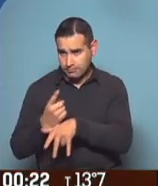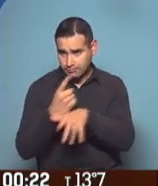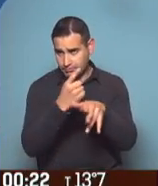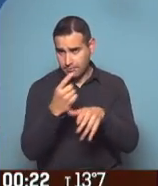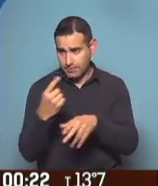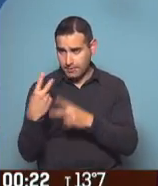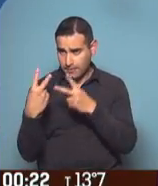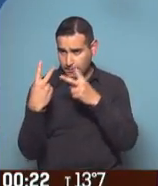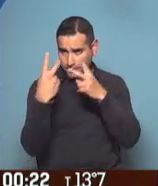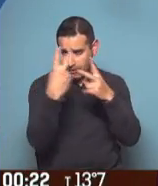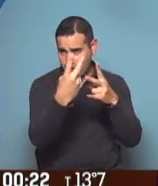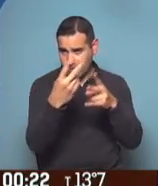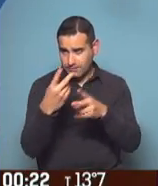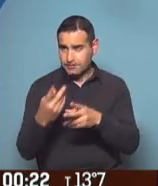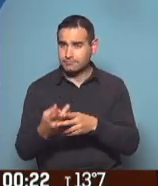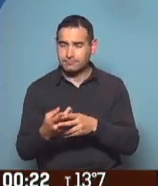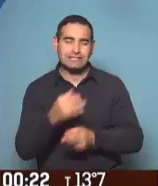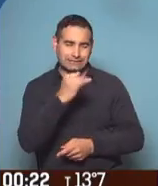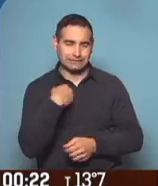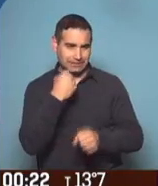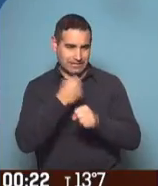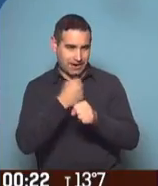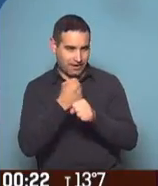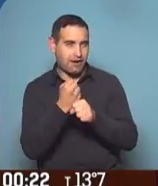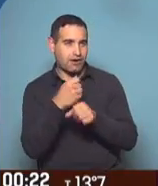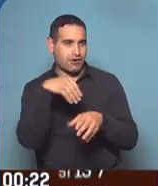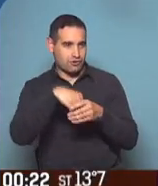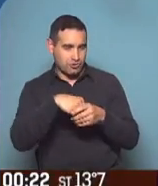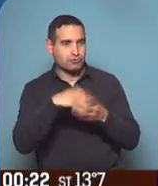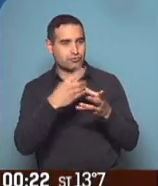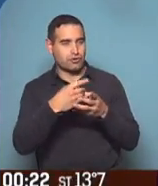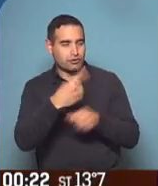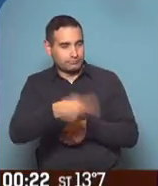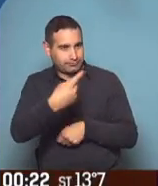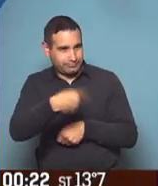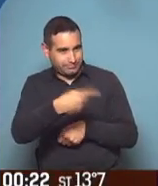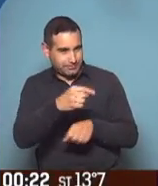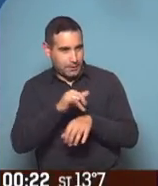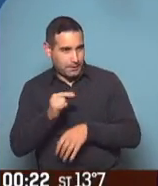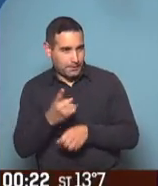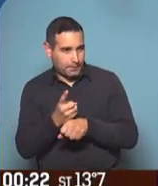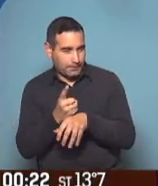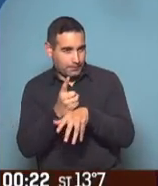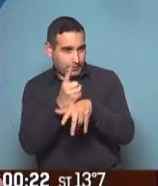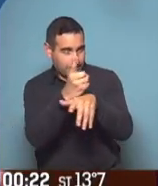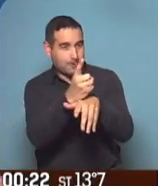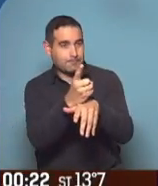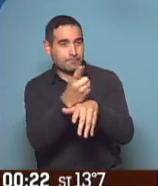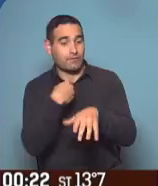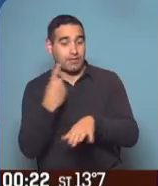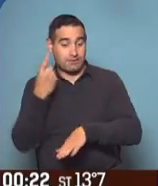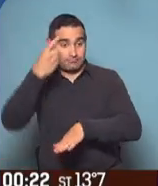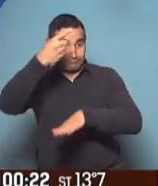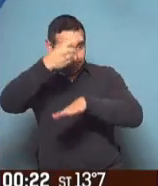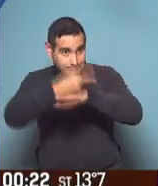trabajar en la turbina de una turbina del transbordador cuando el trabajo formador aterriza